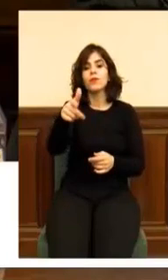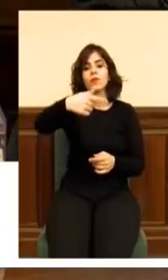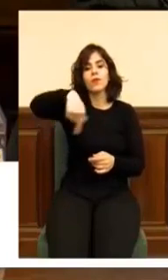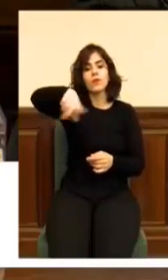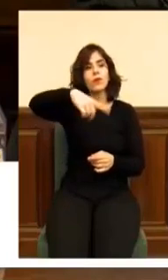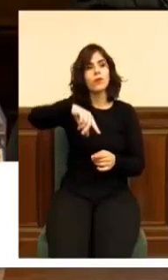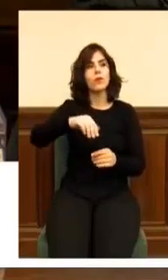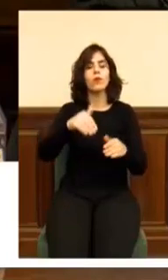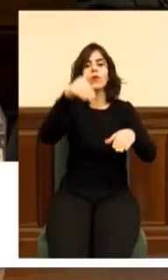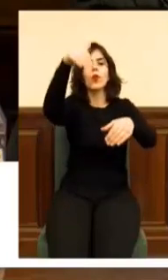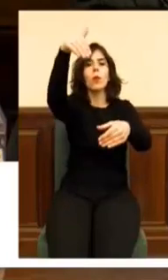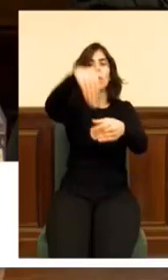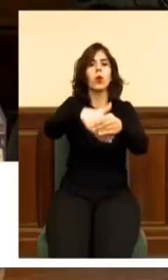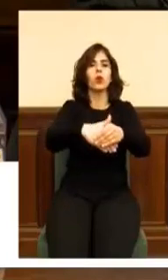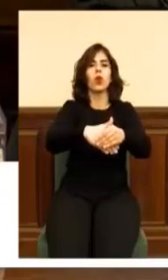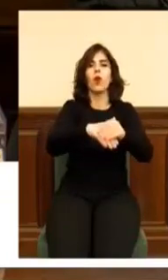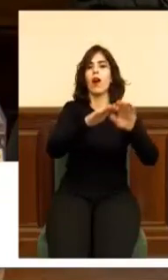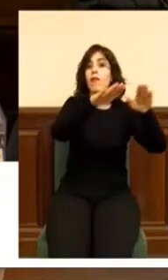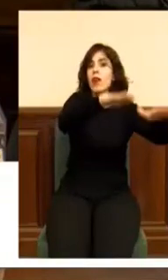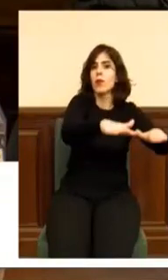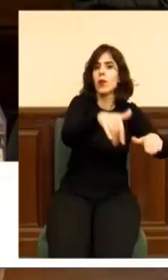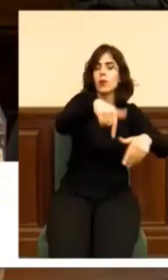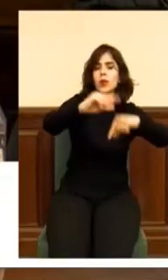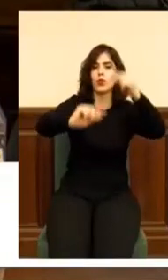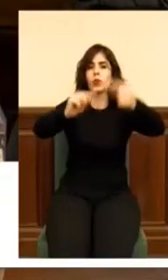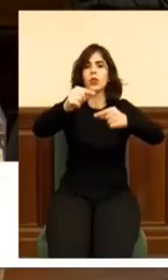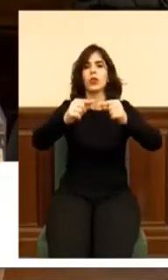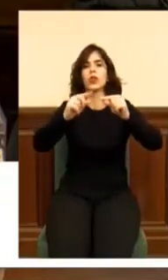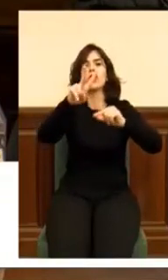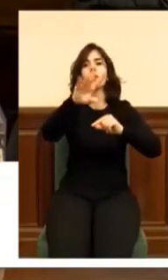voto positivo a estos presupuestos 2021. Gracias.